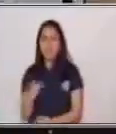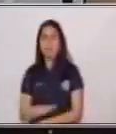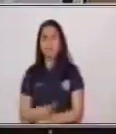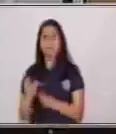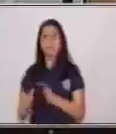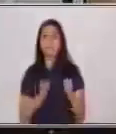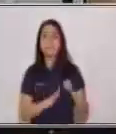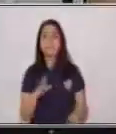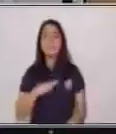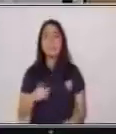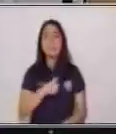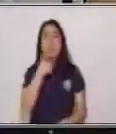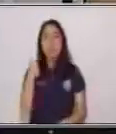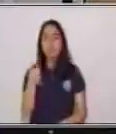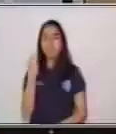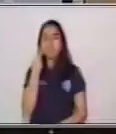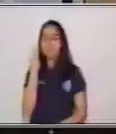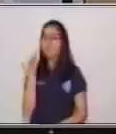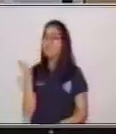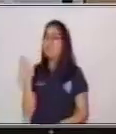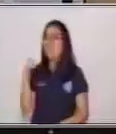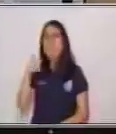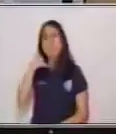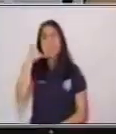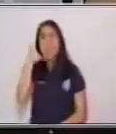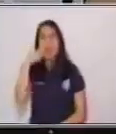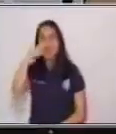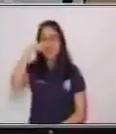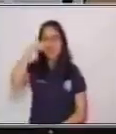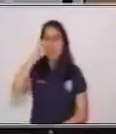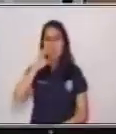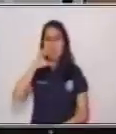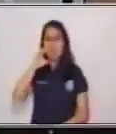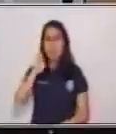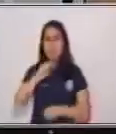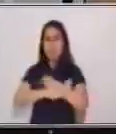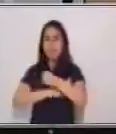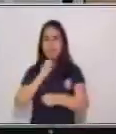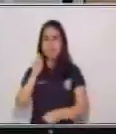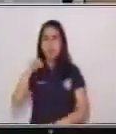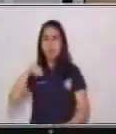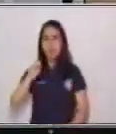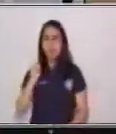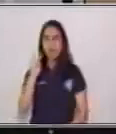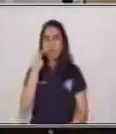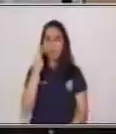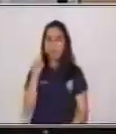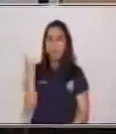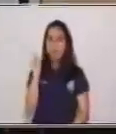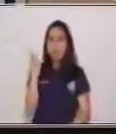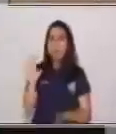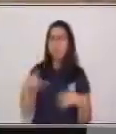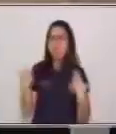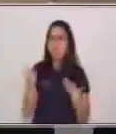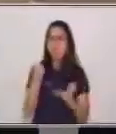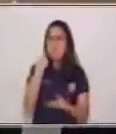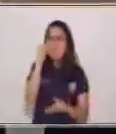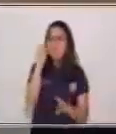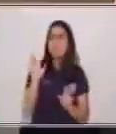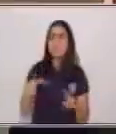teléfono. Si te das cuenta, está en la antepenúltima sílaba. Entonces diremos que en las palabras